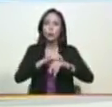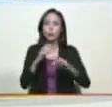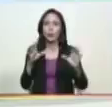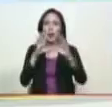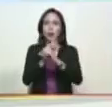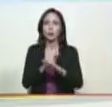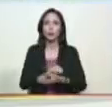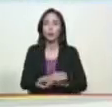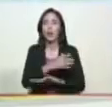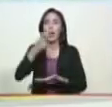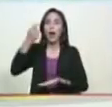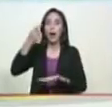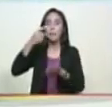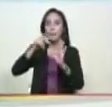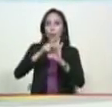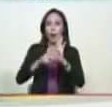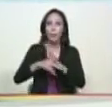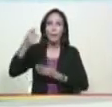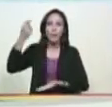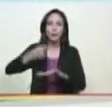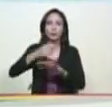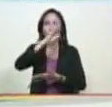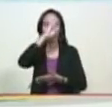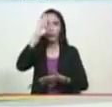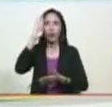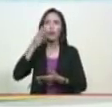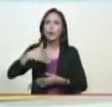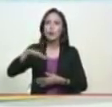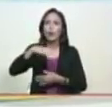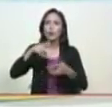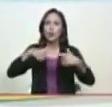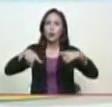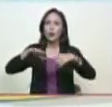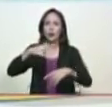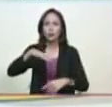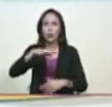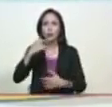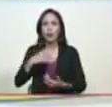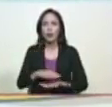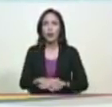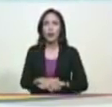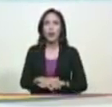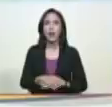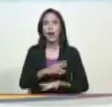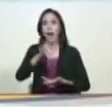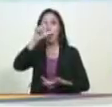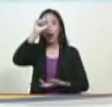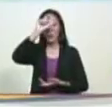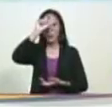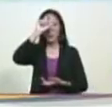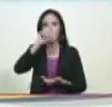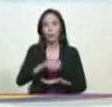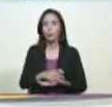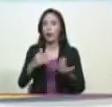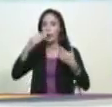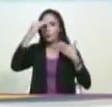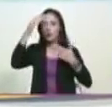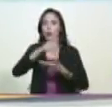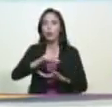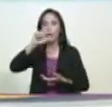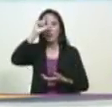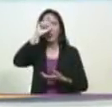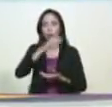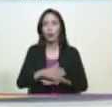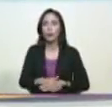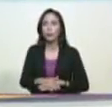estoy saboteando el programa a diosdado donde iba a hacer programa de hoy en falcón salud del pueblo de falcón que no debe